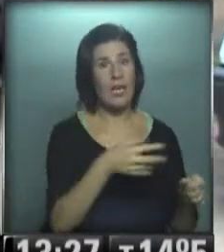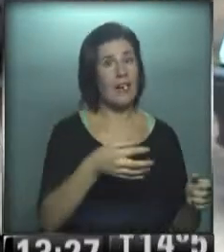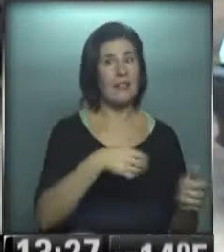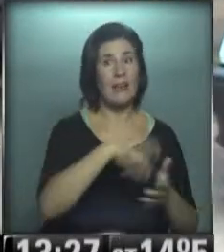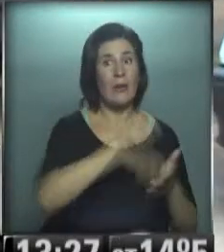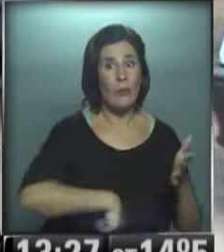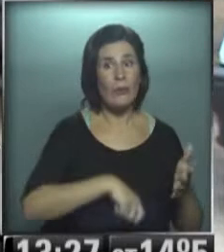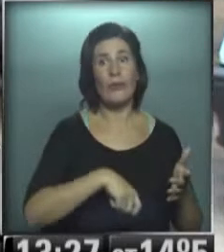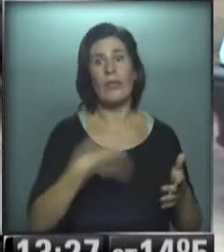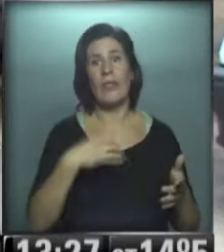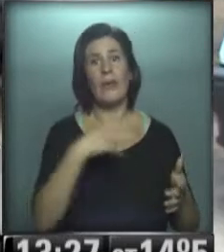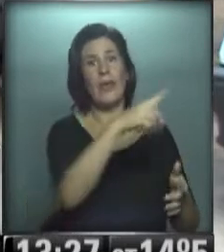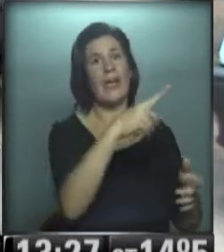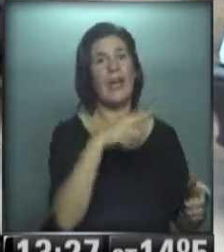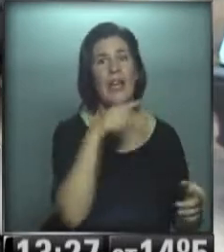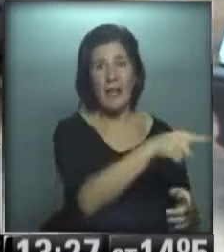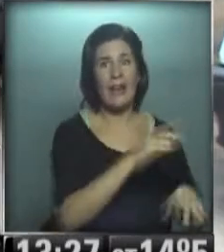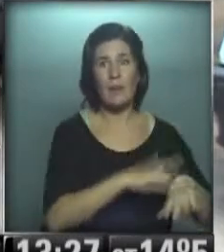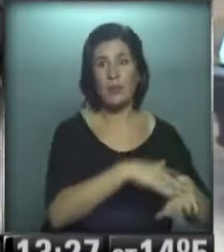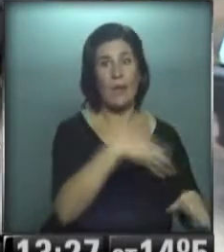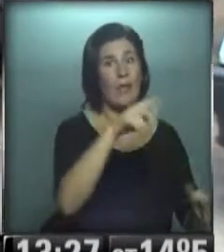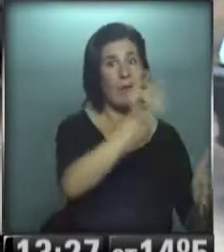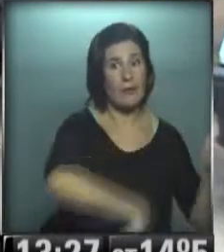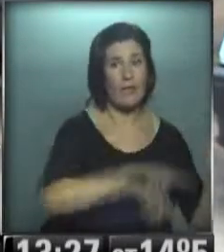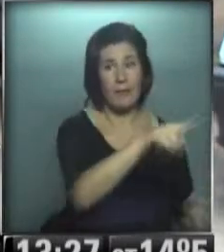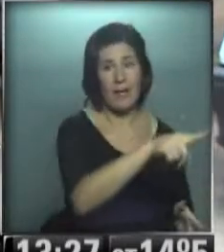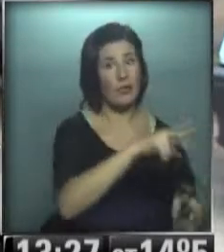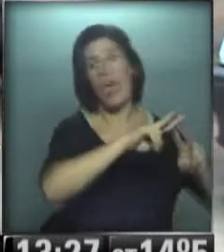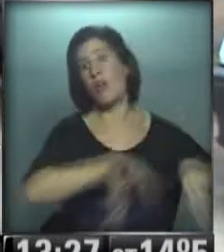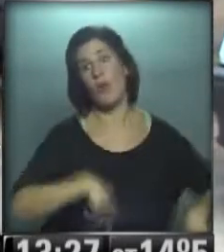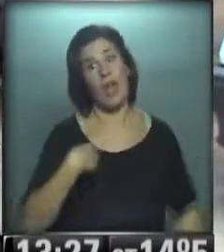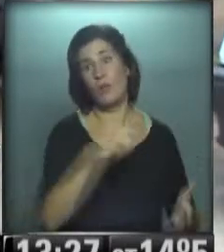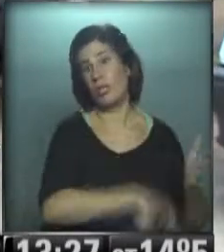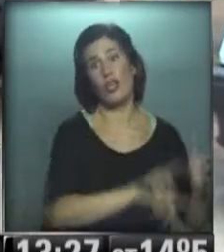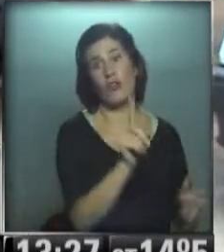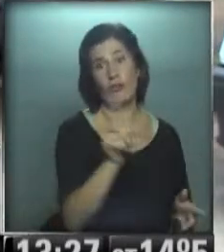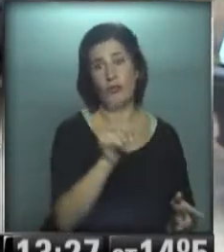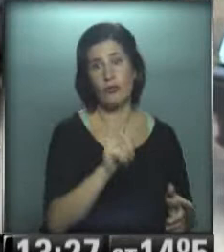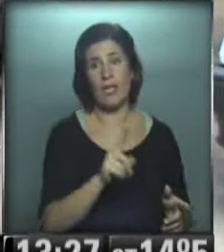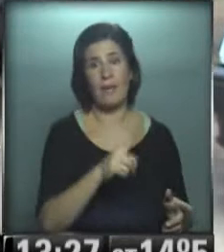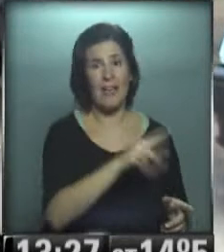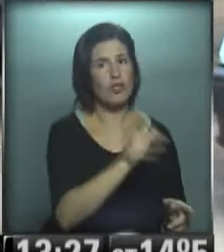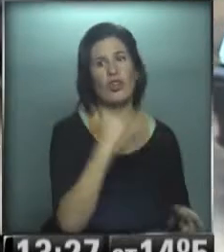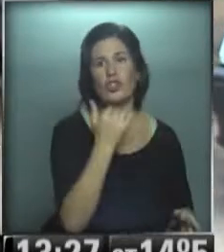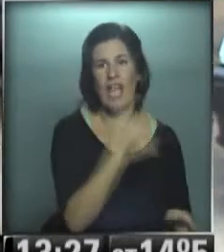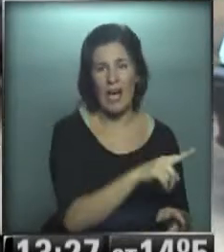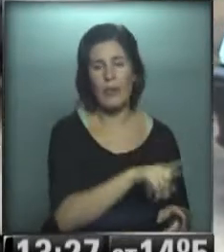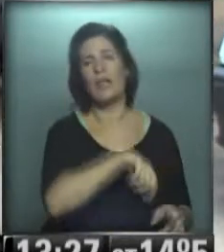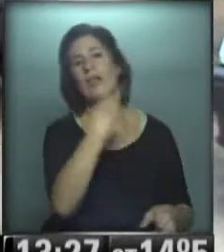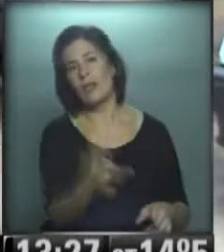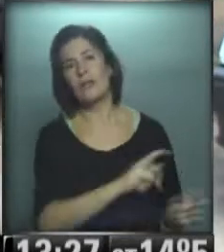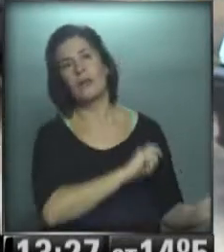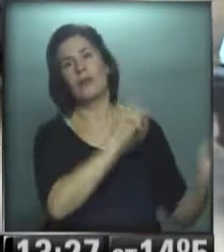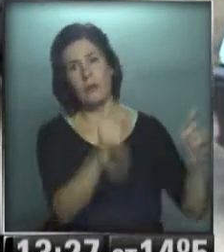al acusado entonces se anula ese fallo pasamos de una situación extrema a otra situación